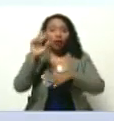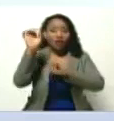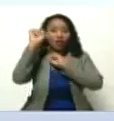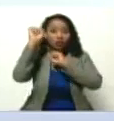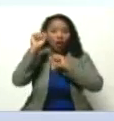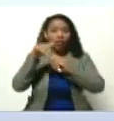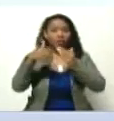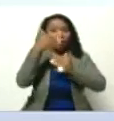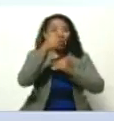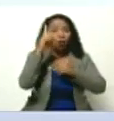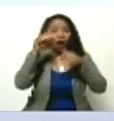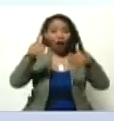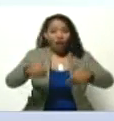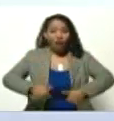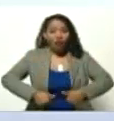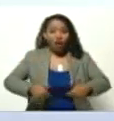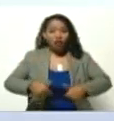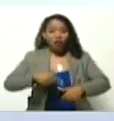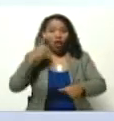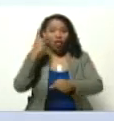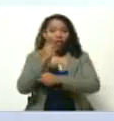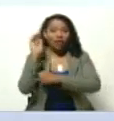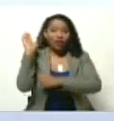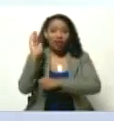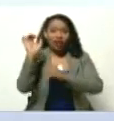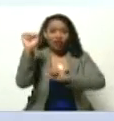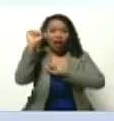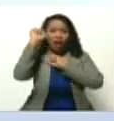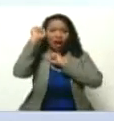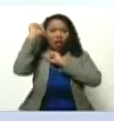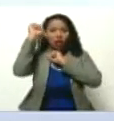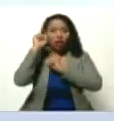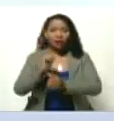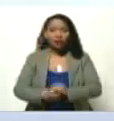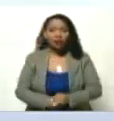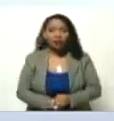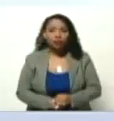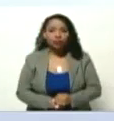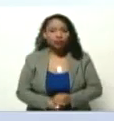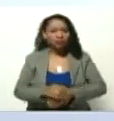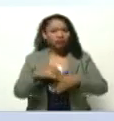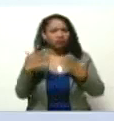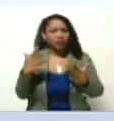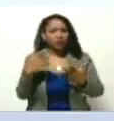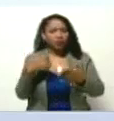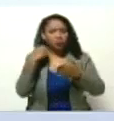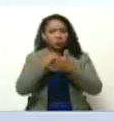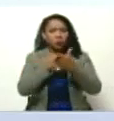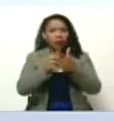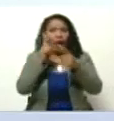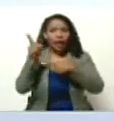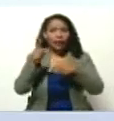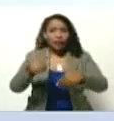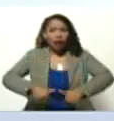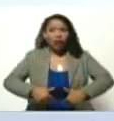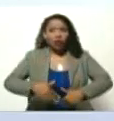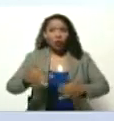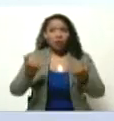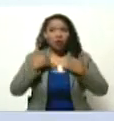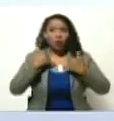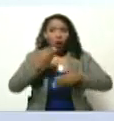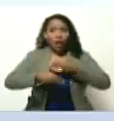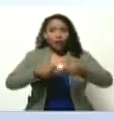esfuerzo debe venir la victoria, que sea consecuencia de ese esfuerzo hecho por nosotros.